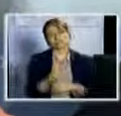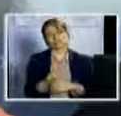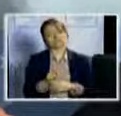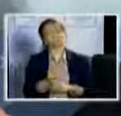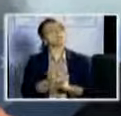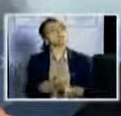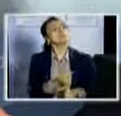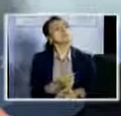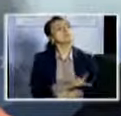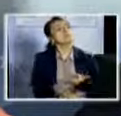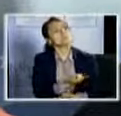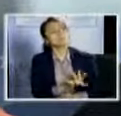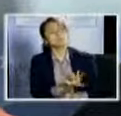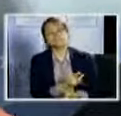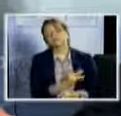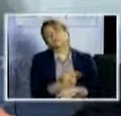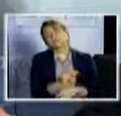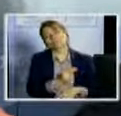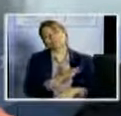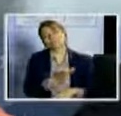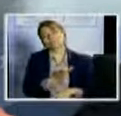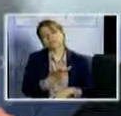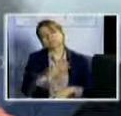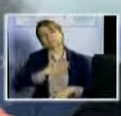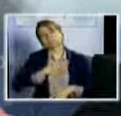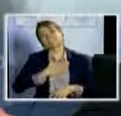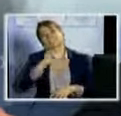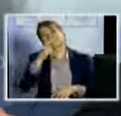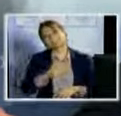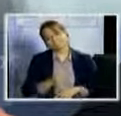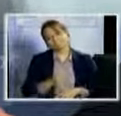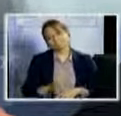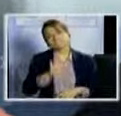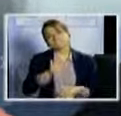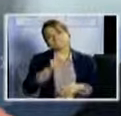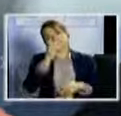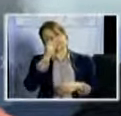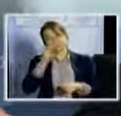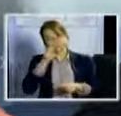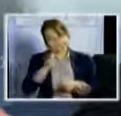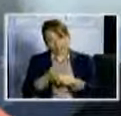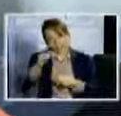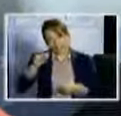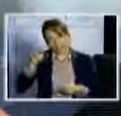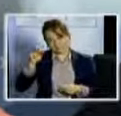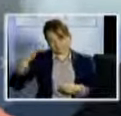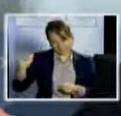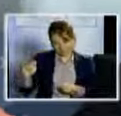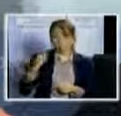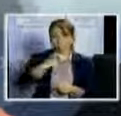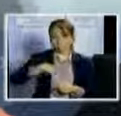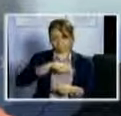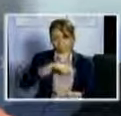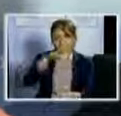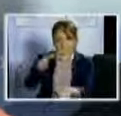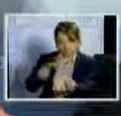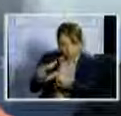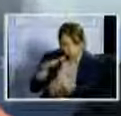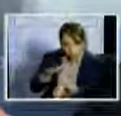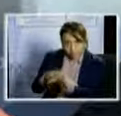nada. ¿Cuál es la política nuestra? Nosotros somos la Secretaría del NPT y estamos apoyando muchísimo a la presidenta